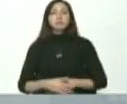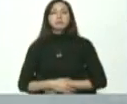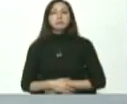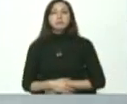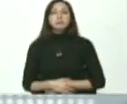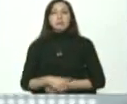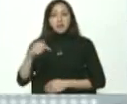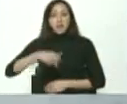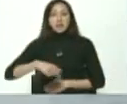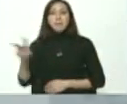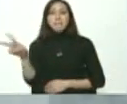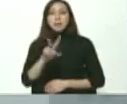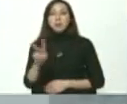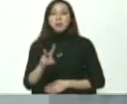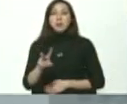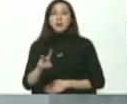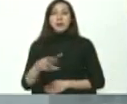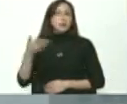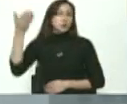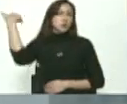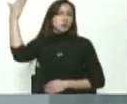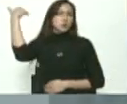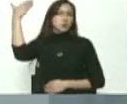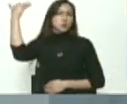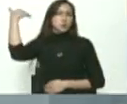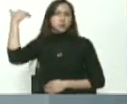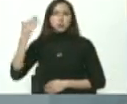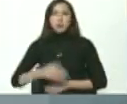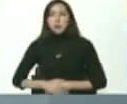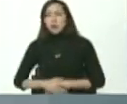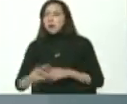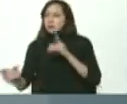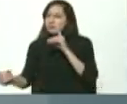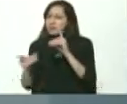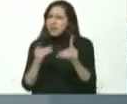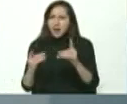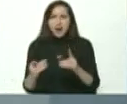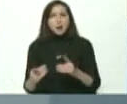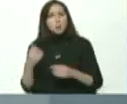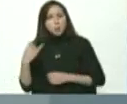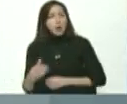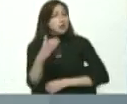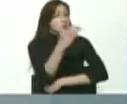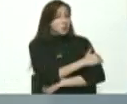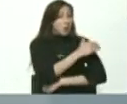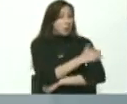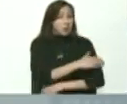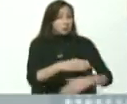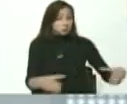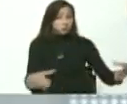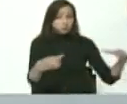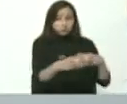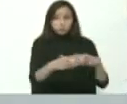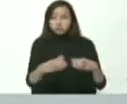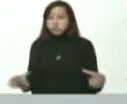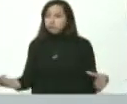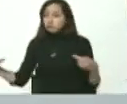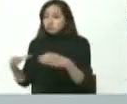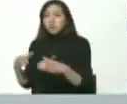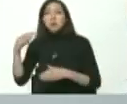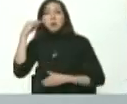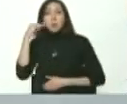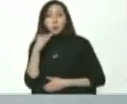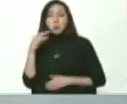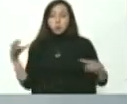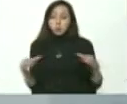En Venezuela desde hace tiempo hay diálogo entre la oposición y el bolivarianismo.